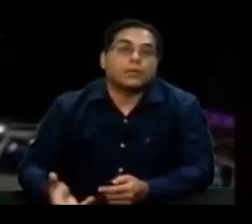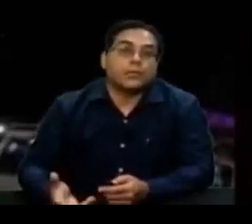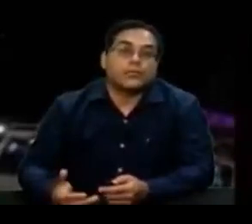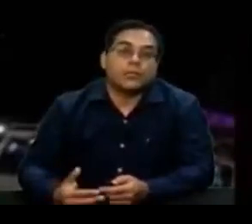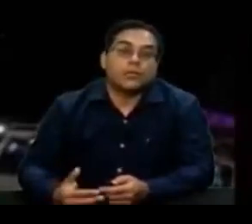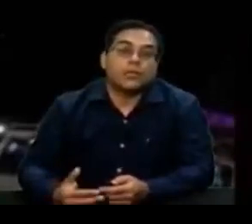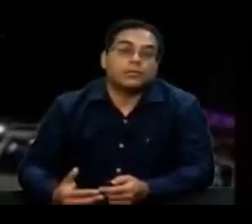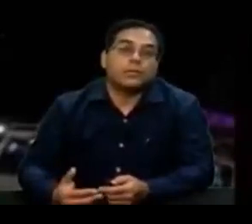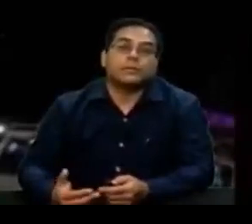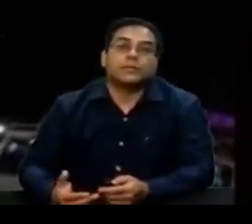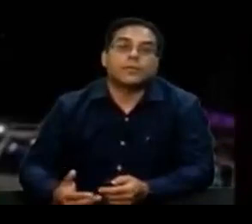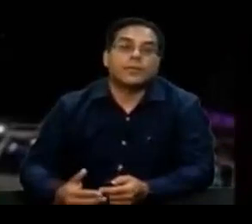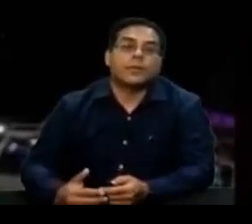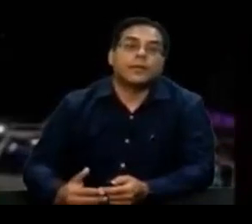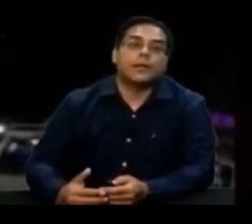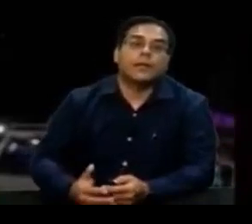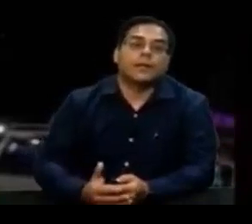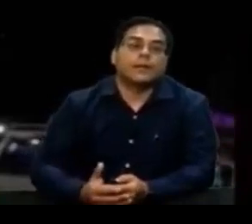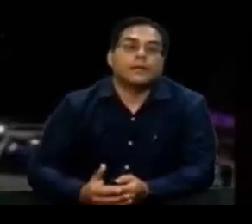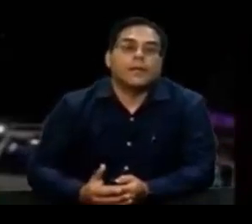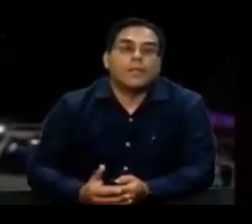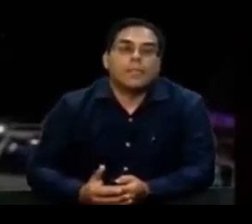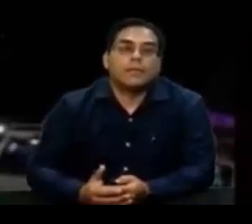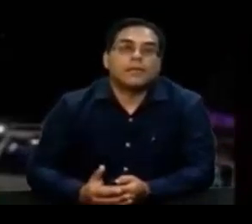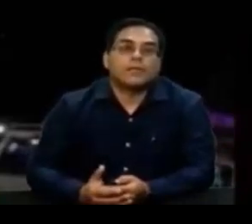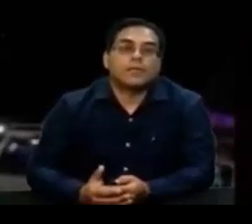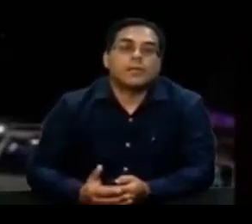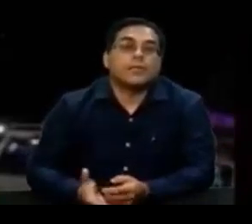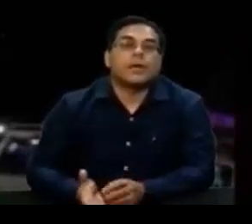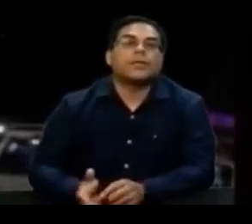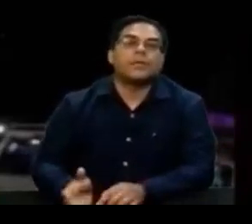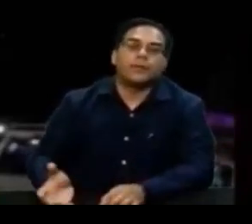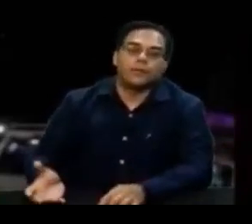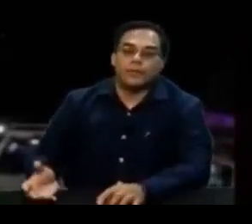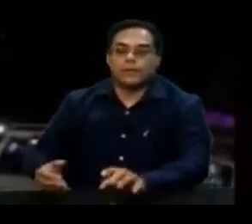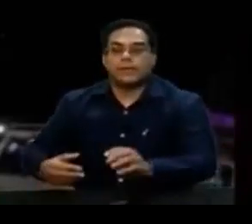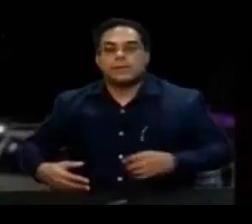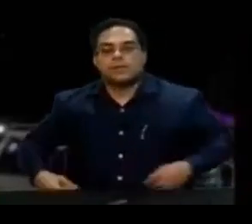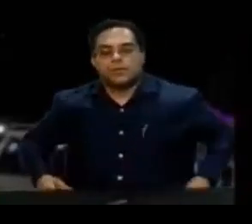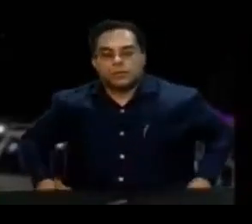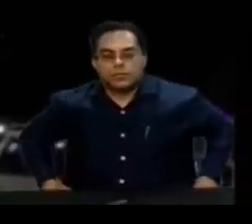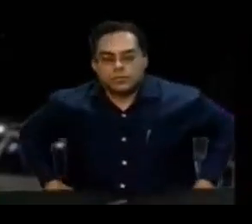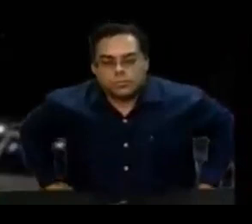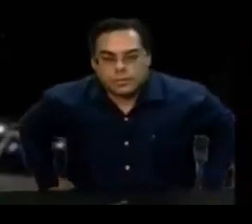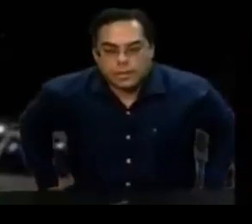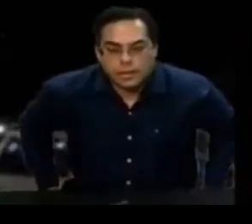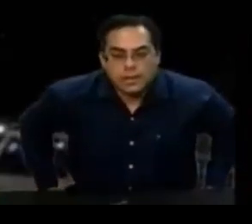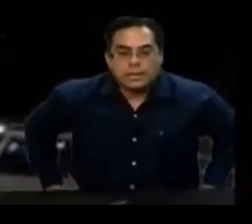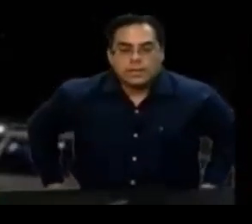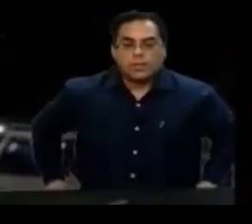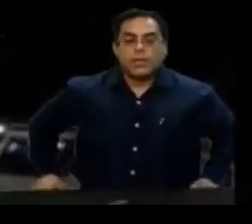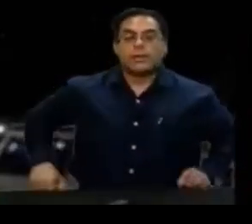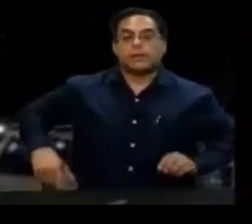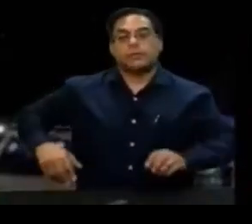otra porción ósea, también la fijación rígida. ¿Por qué combinamos? La verdad es que esto fue hecho en un hospital